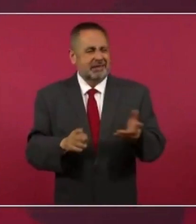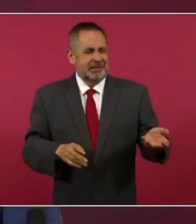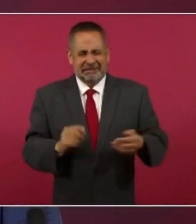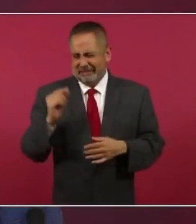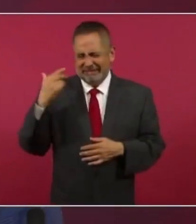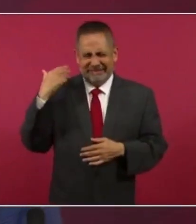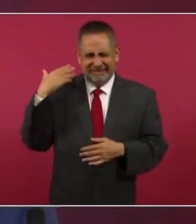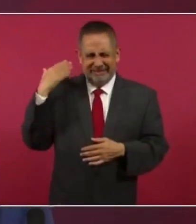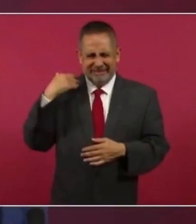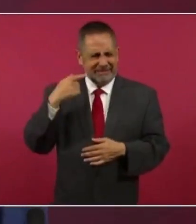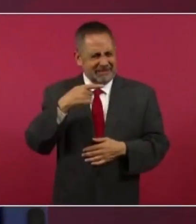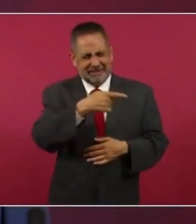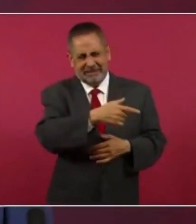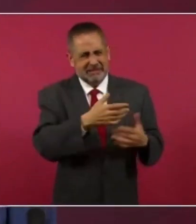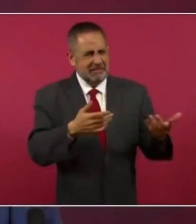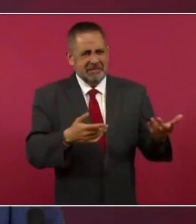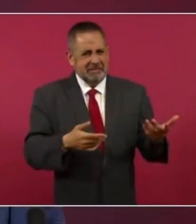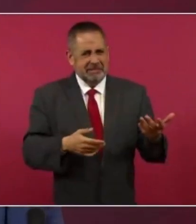los últimos tiempos